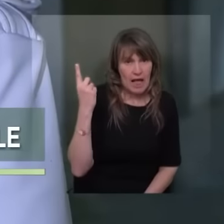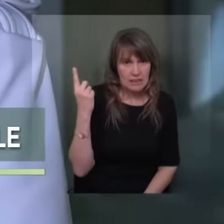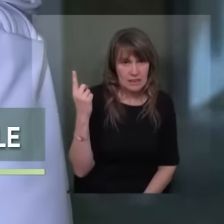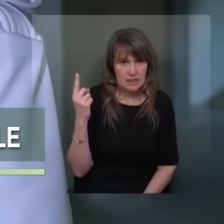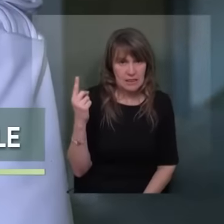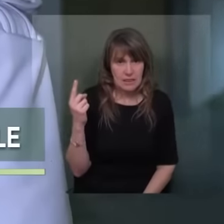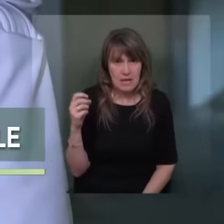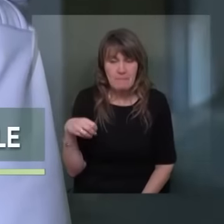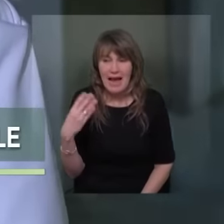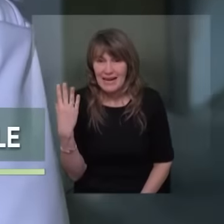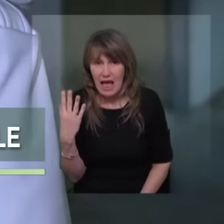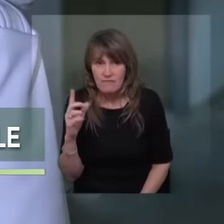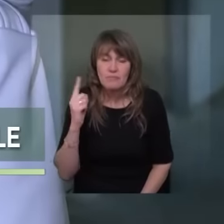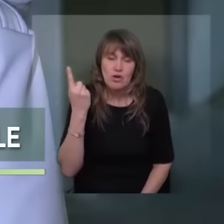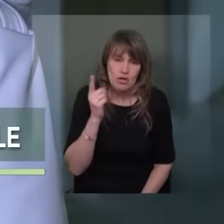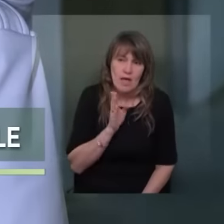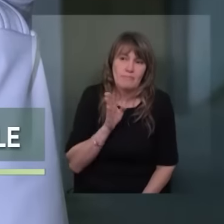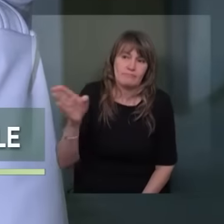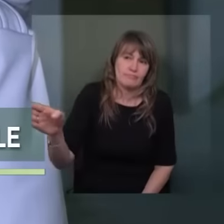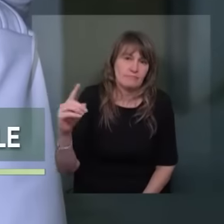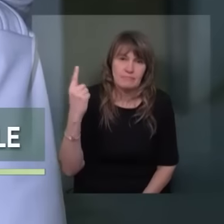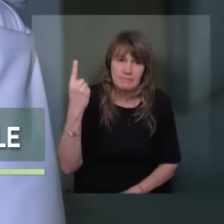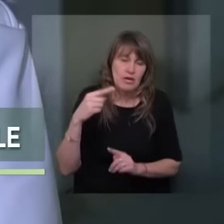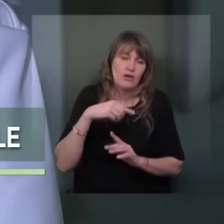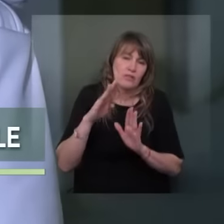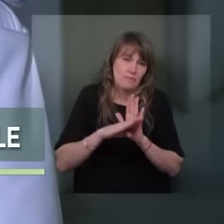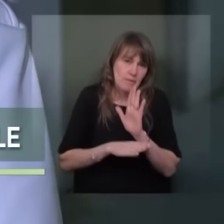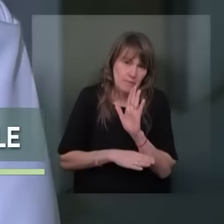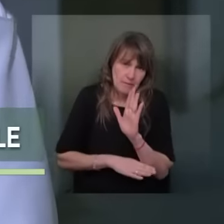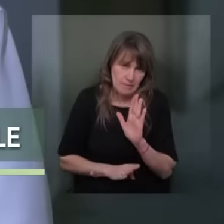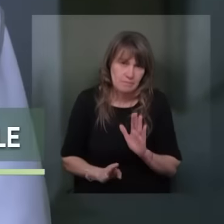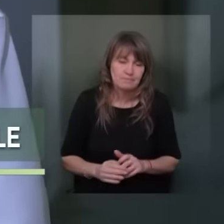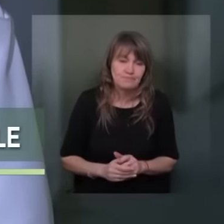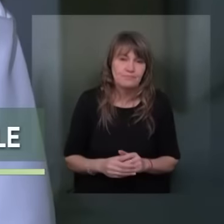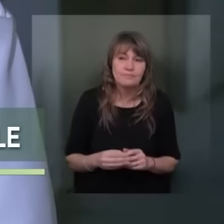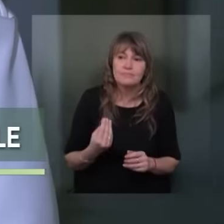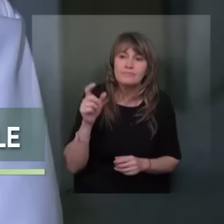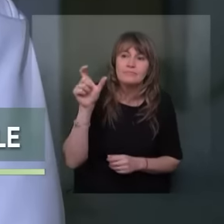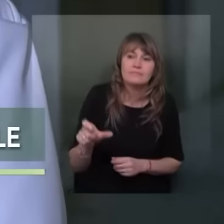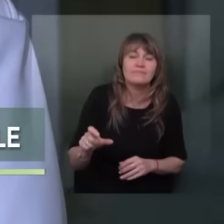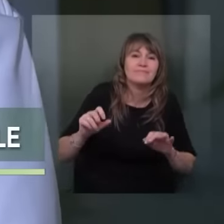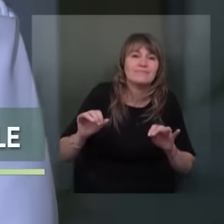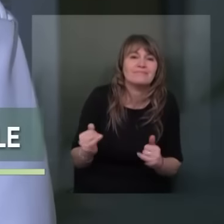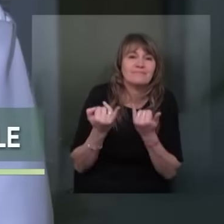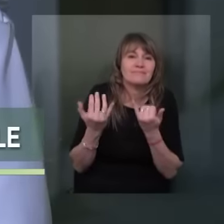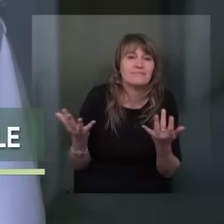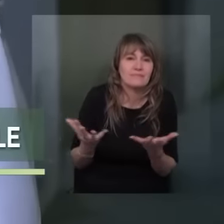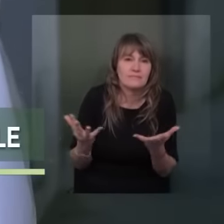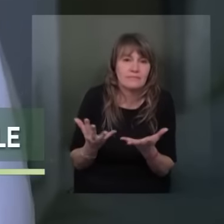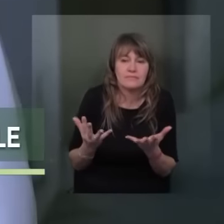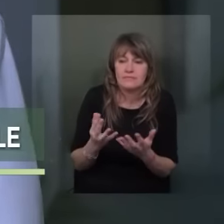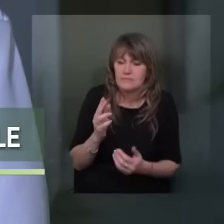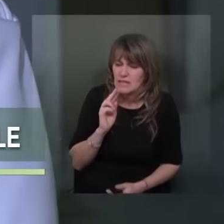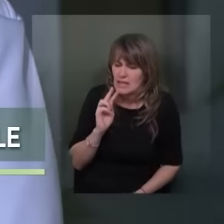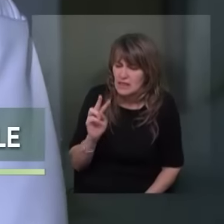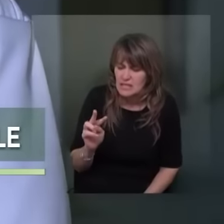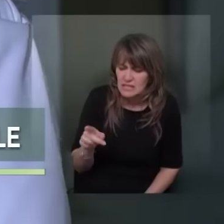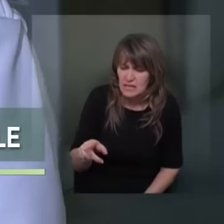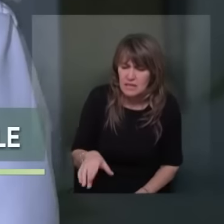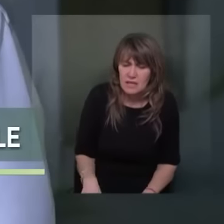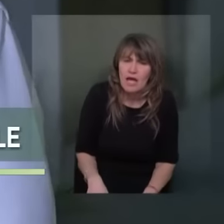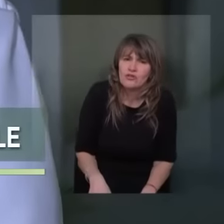aquellas aquellos casos que requieren una una acción inmediata por ejemplo una persona que un vecino reporta que no se ha